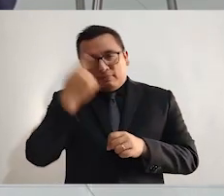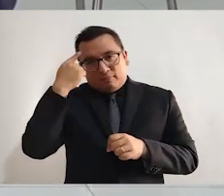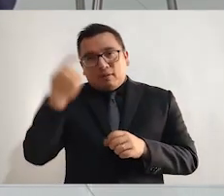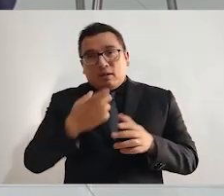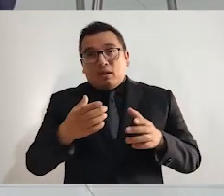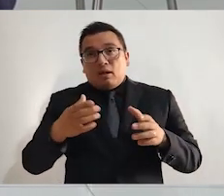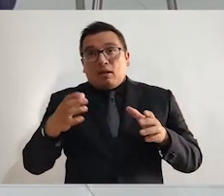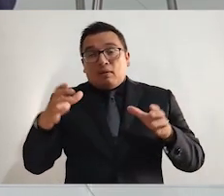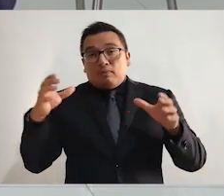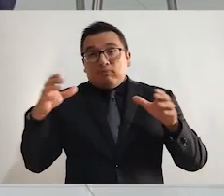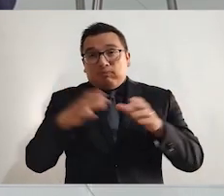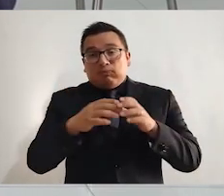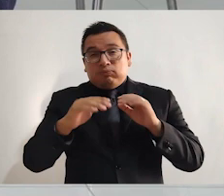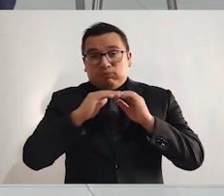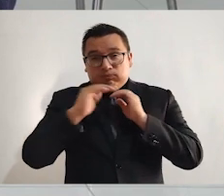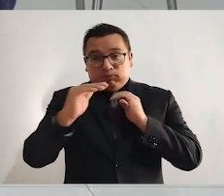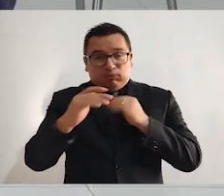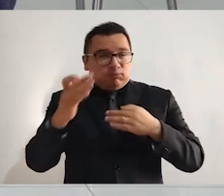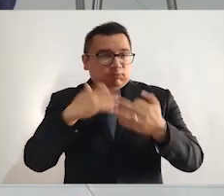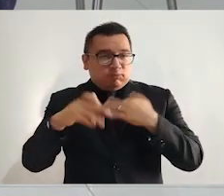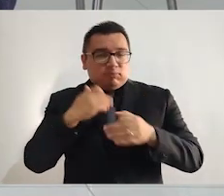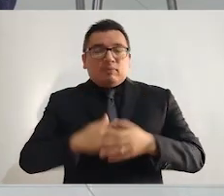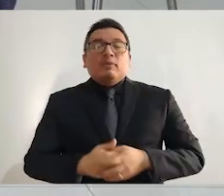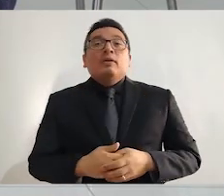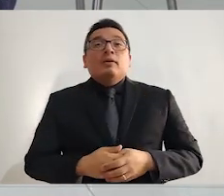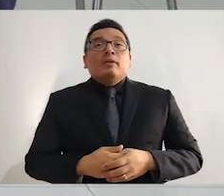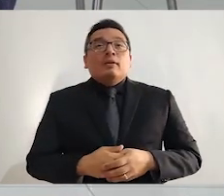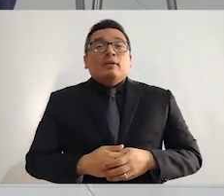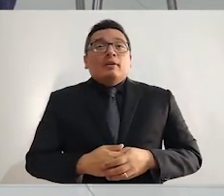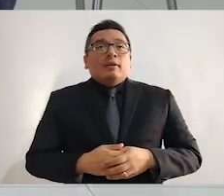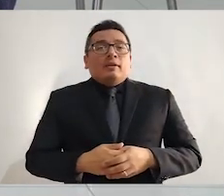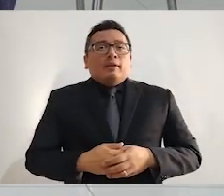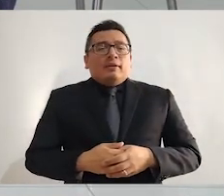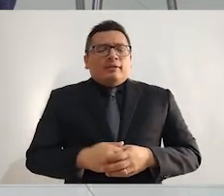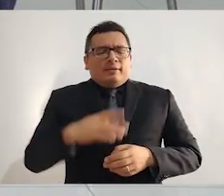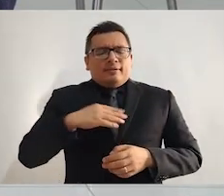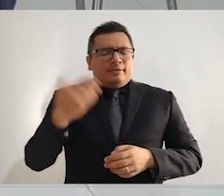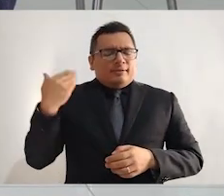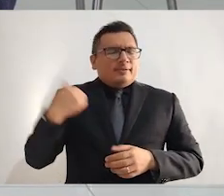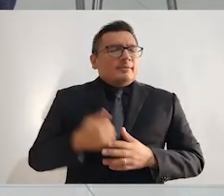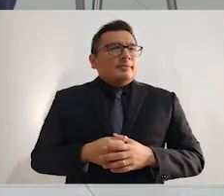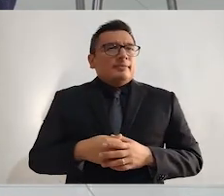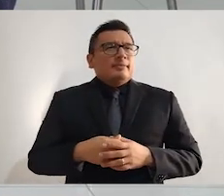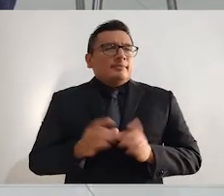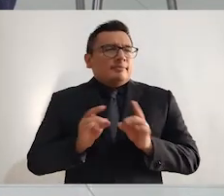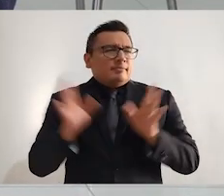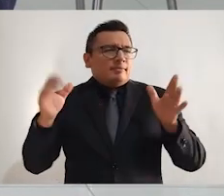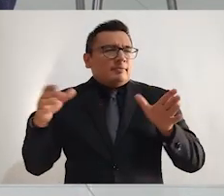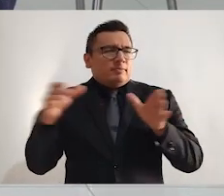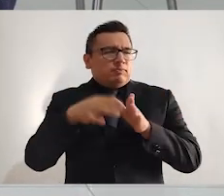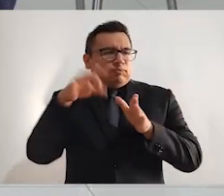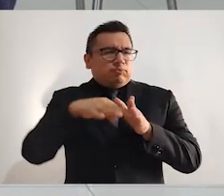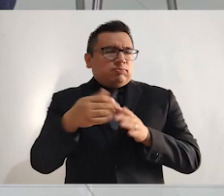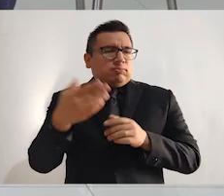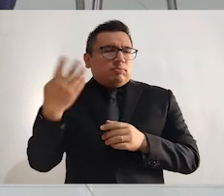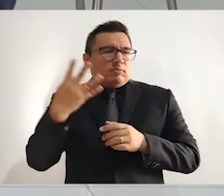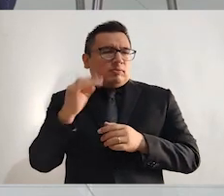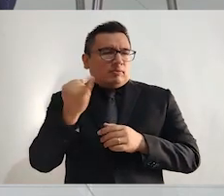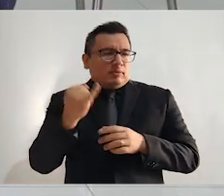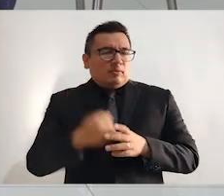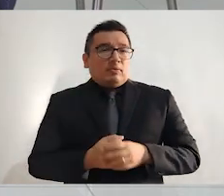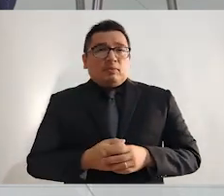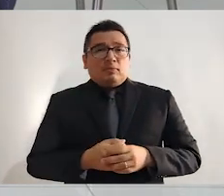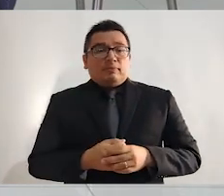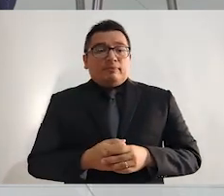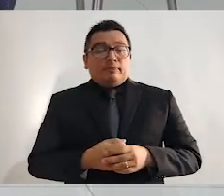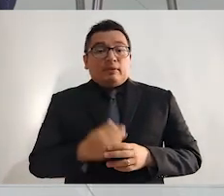Técnica de Paridad e Inclusión, de lo que se vivió en el proceso electoral, la jornada electoral del pasado 4 de junio, en